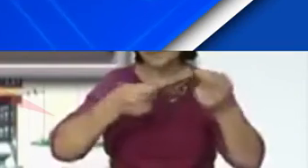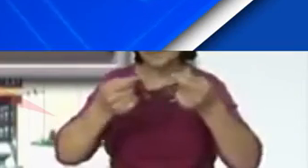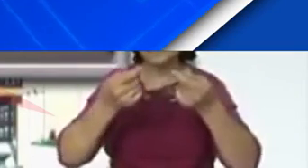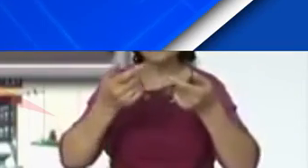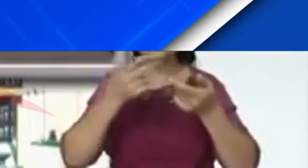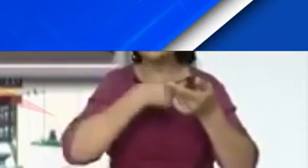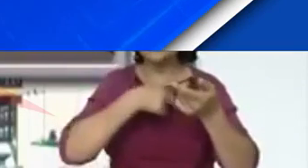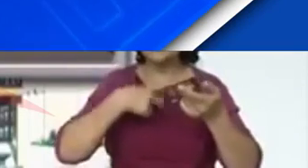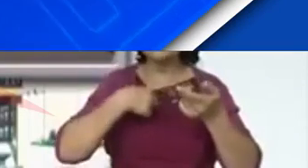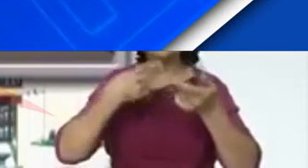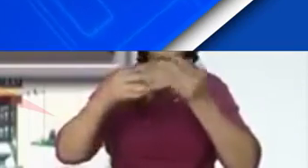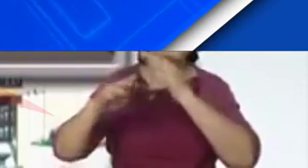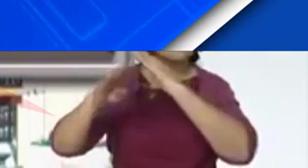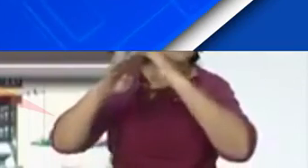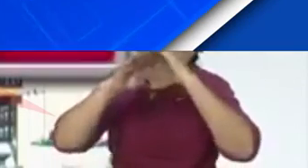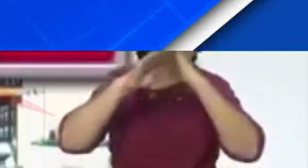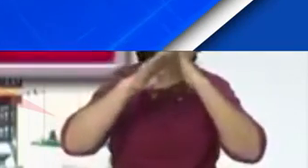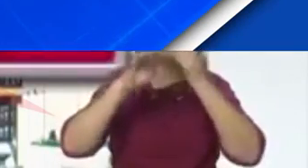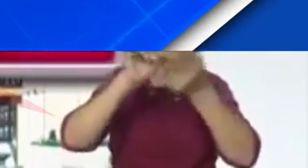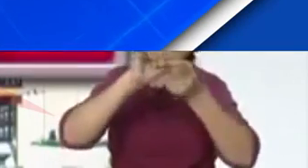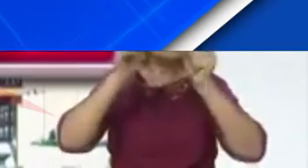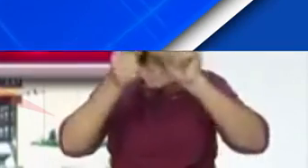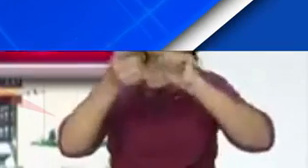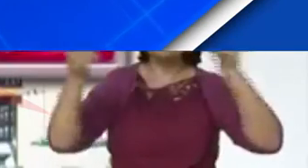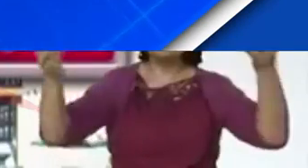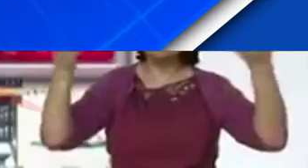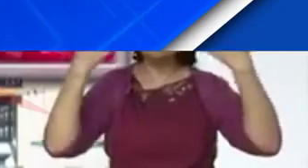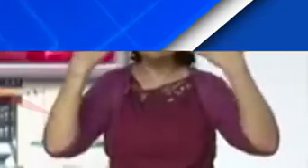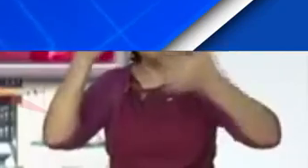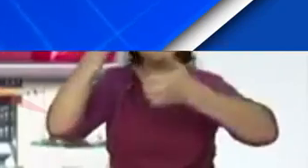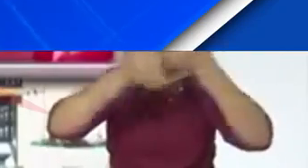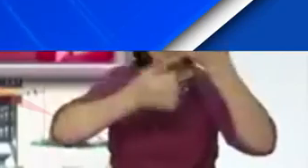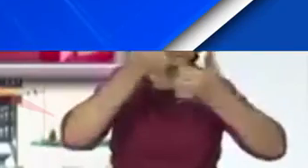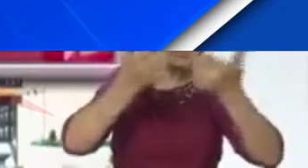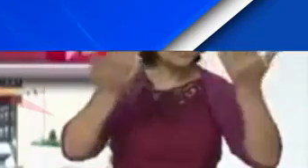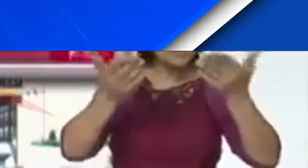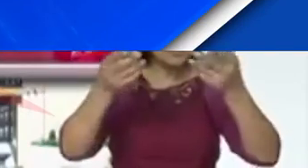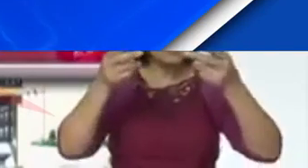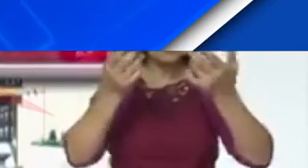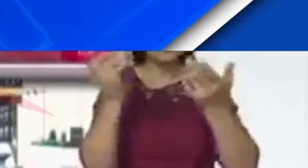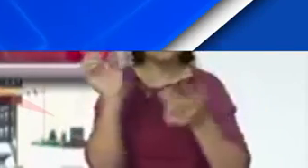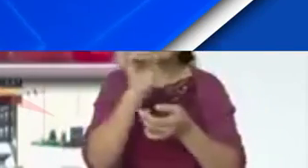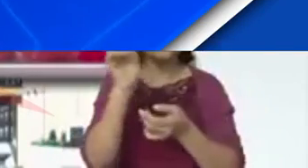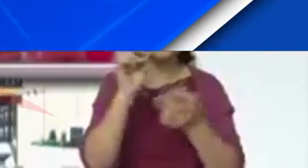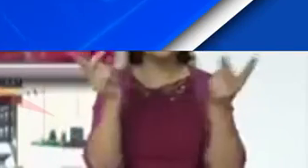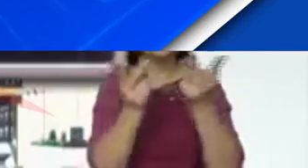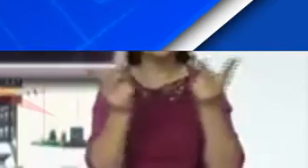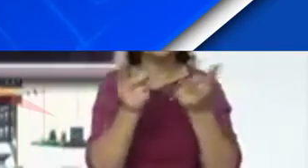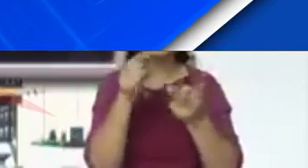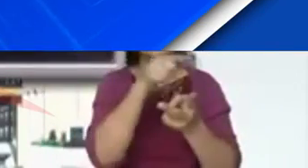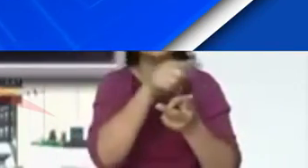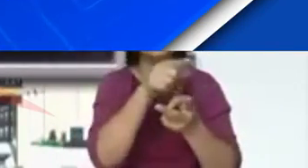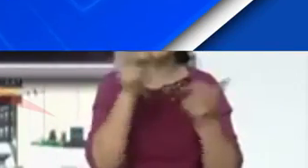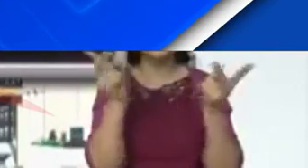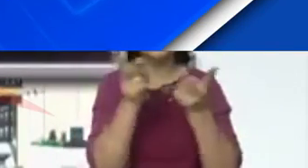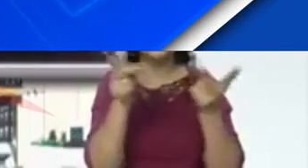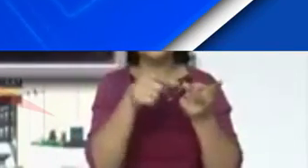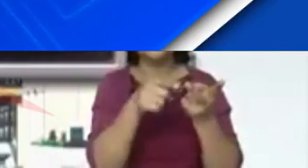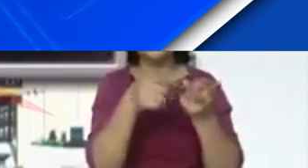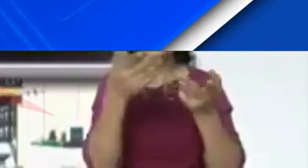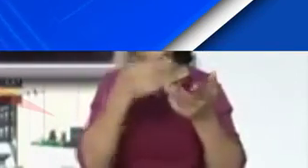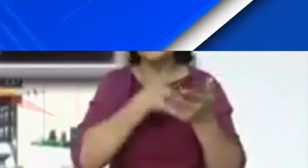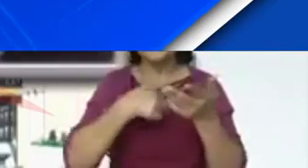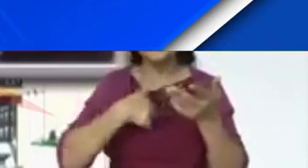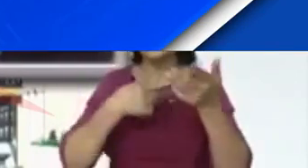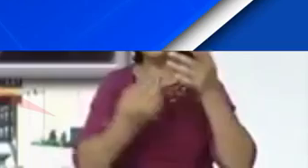de mitigación frente al cambio climático en ambiente donde viven y producen